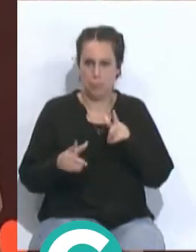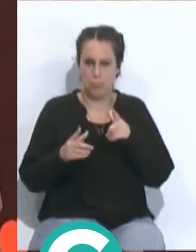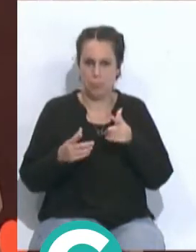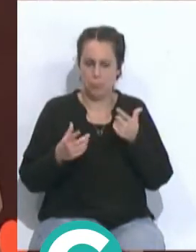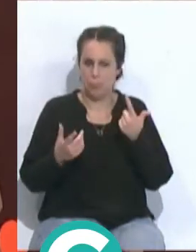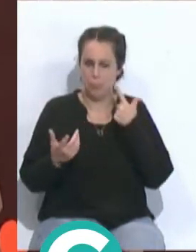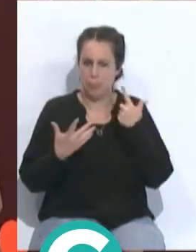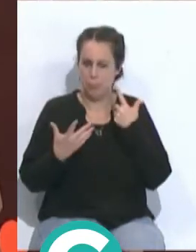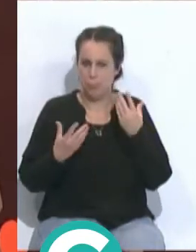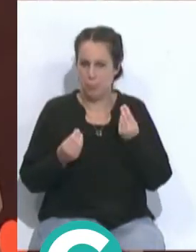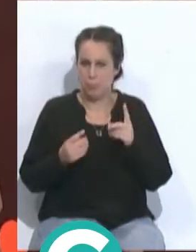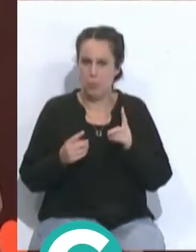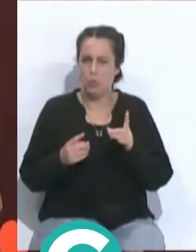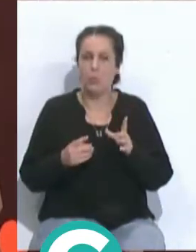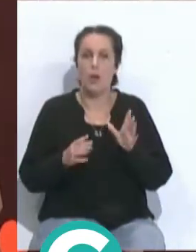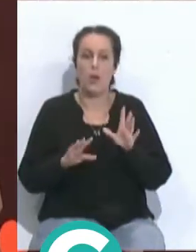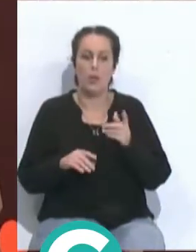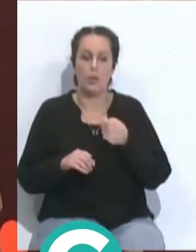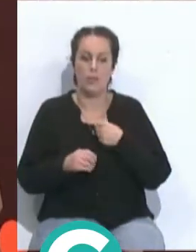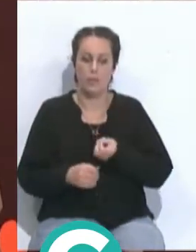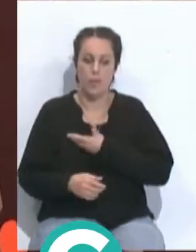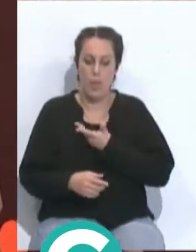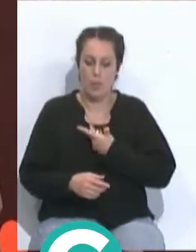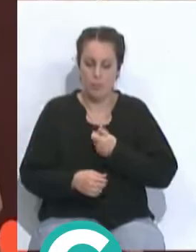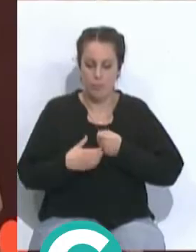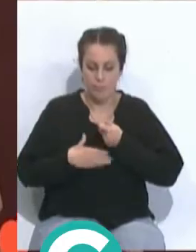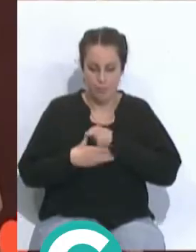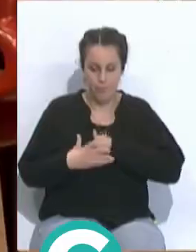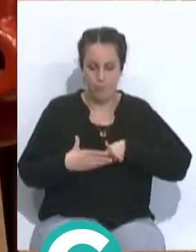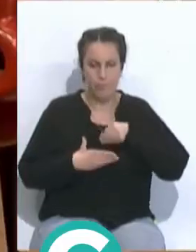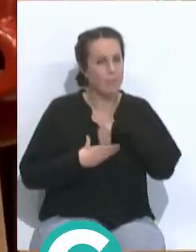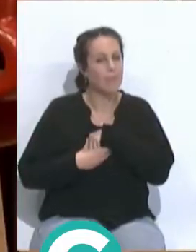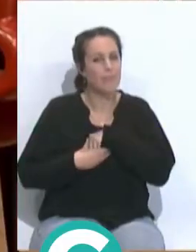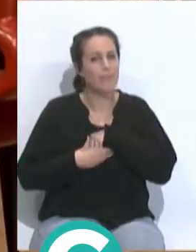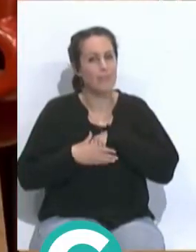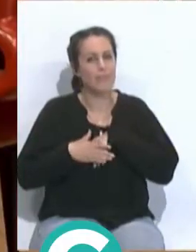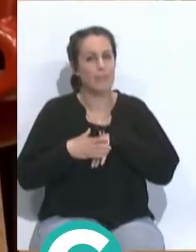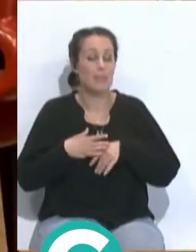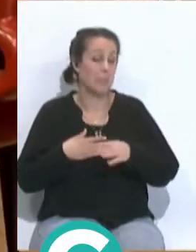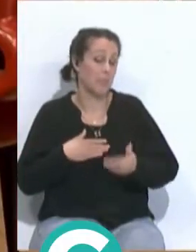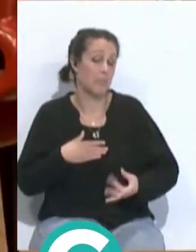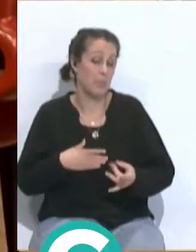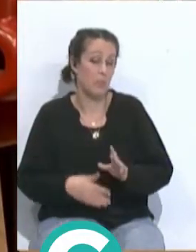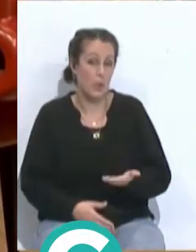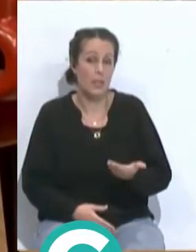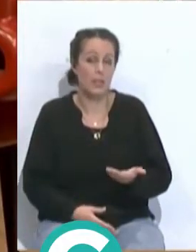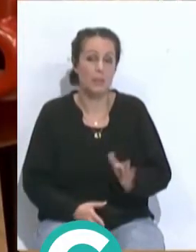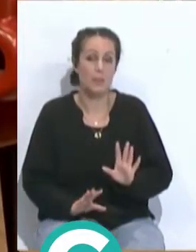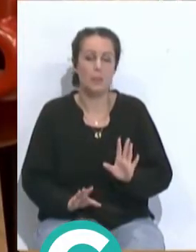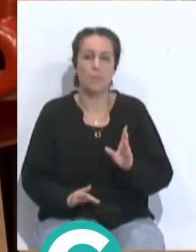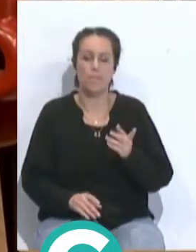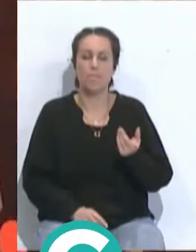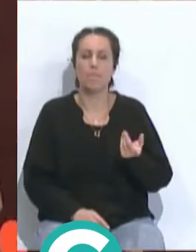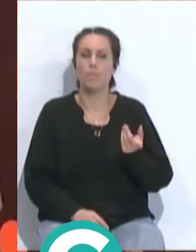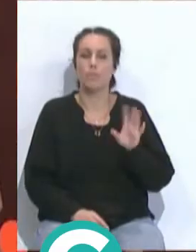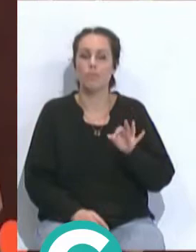tenido quedado un primero, pero en el corazón del aficionado, pues sí que lo son, y es verdad que siempre da la impresión esa un poco, pero es